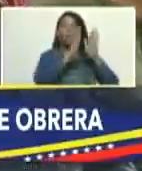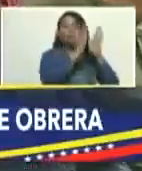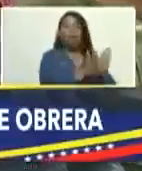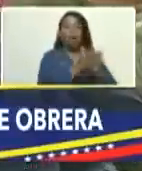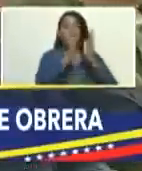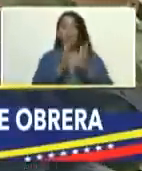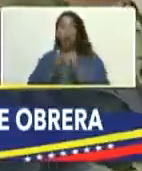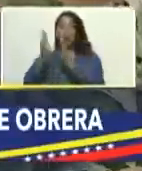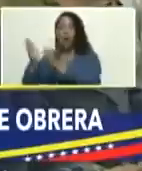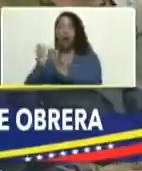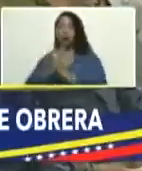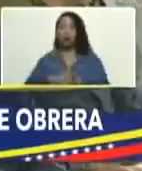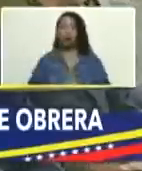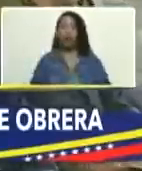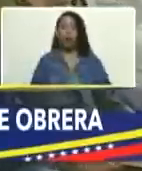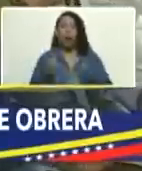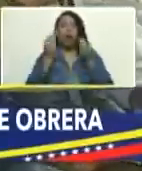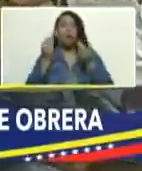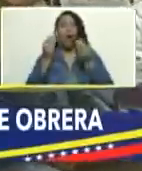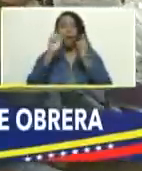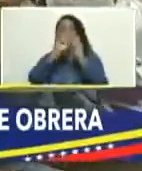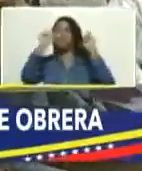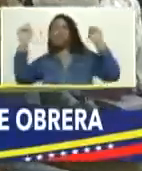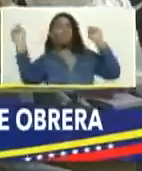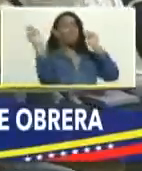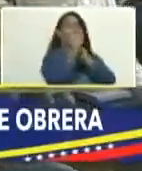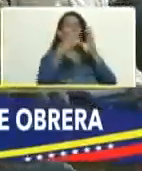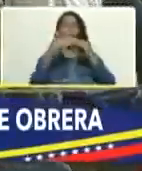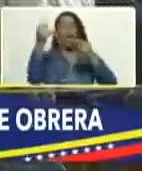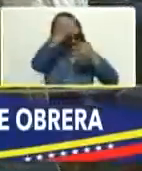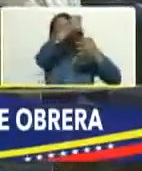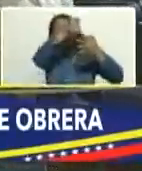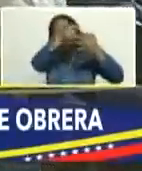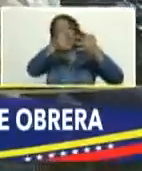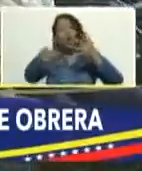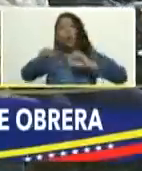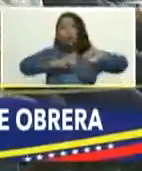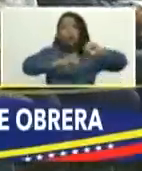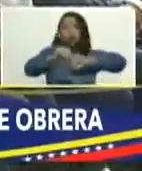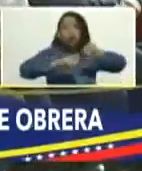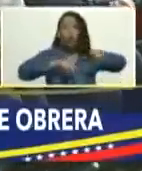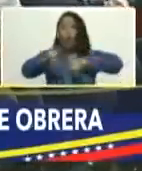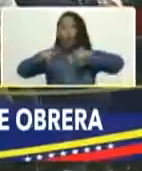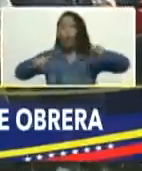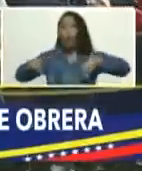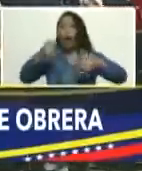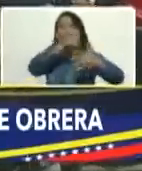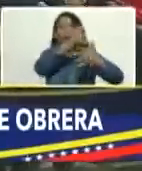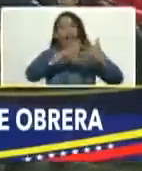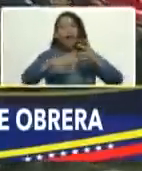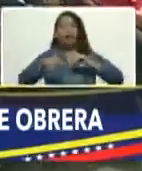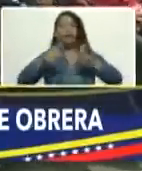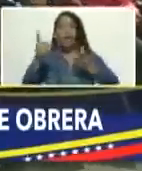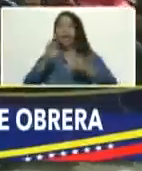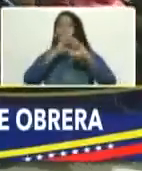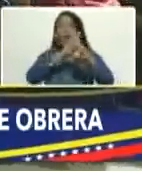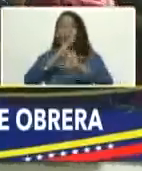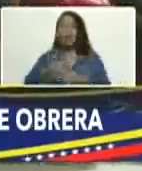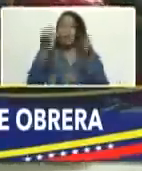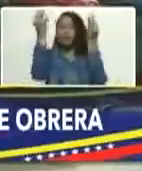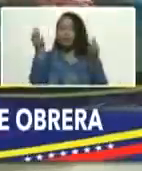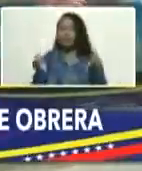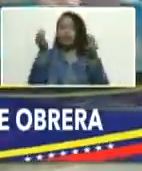organizativa, para convertir todas las líneas de acción en líneas de movilización y resultados